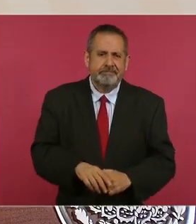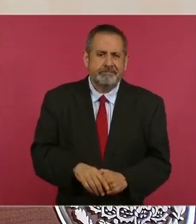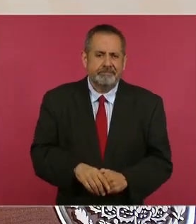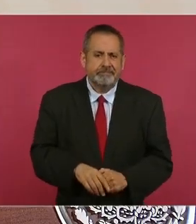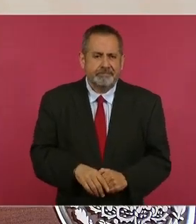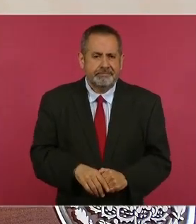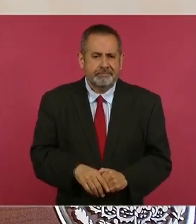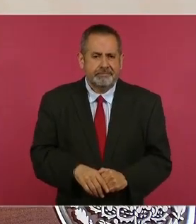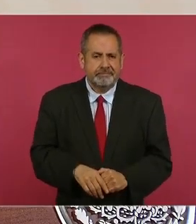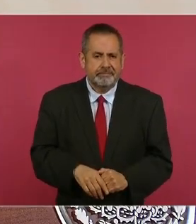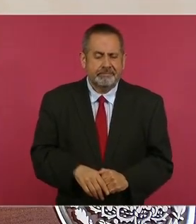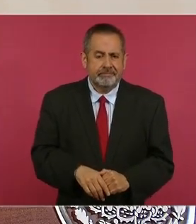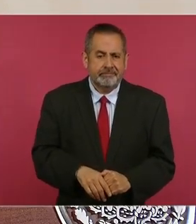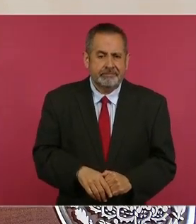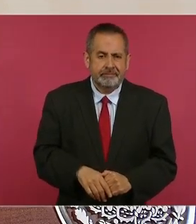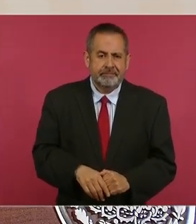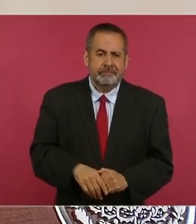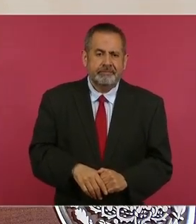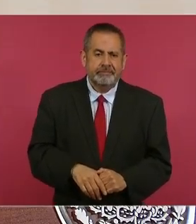con